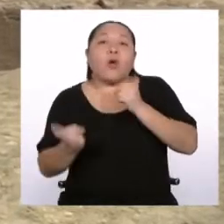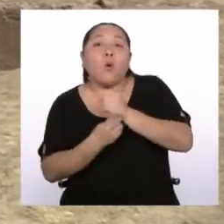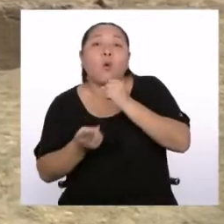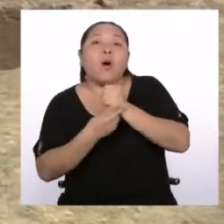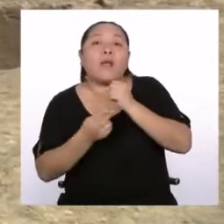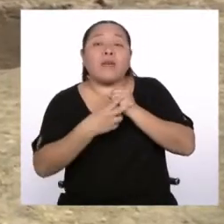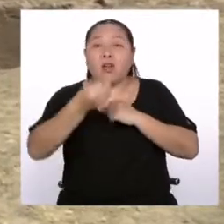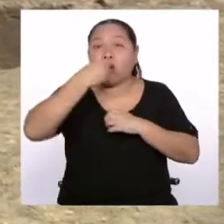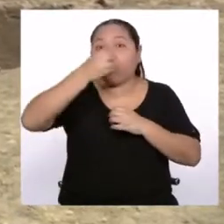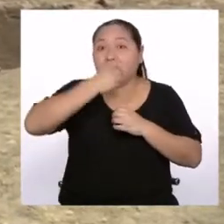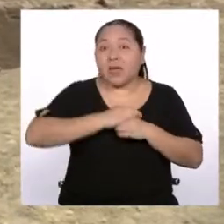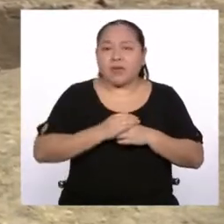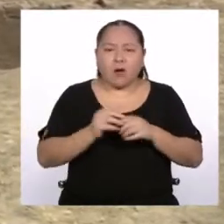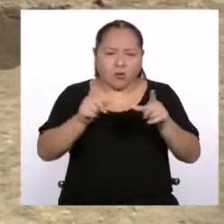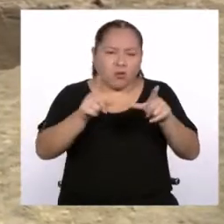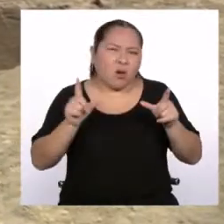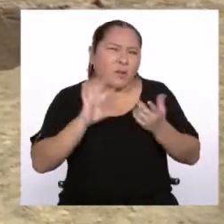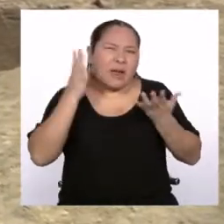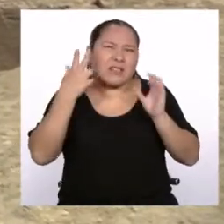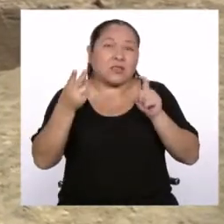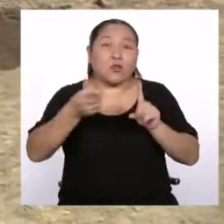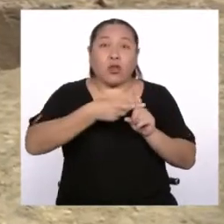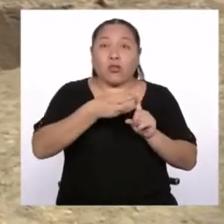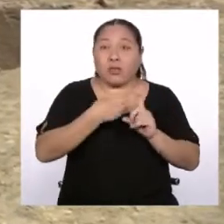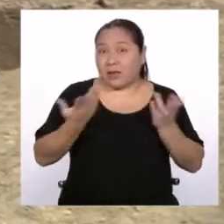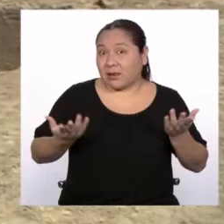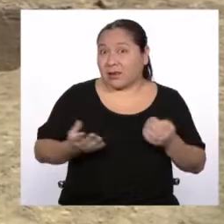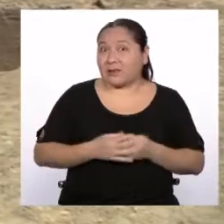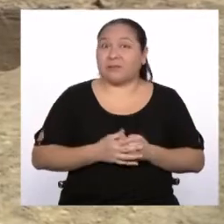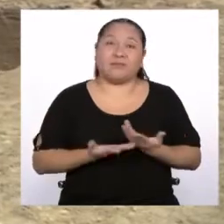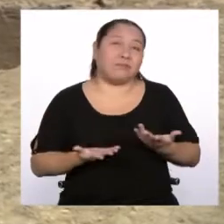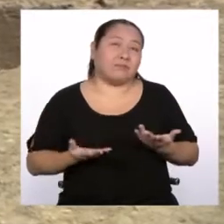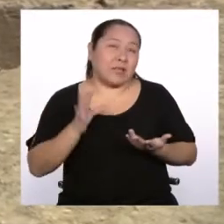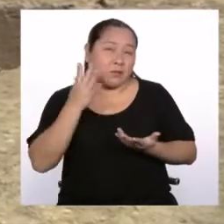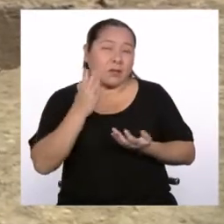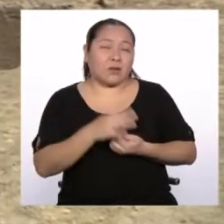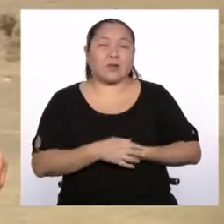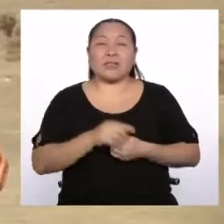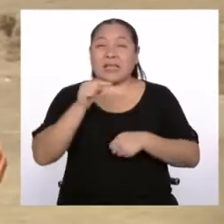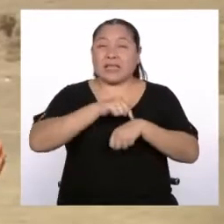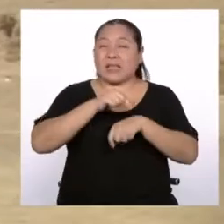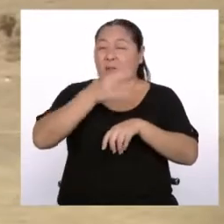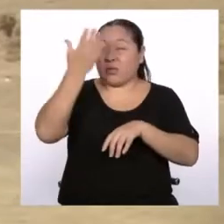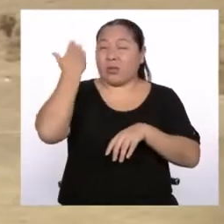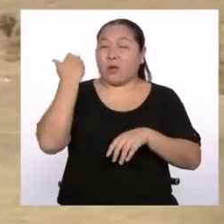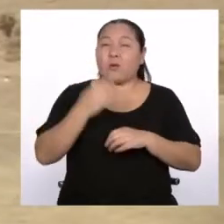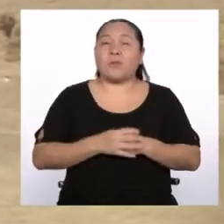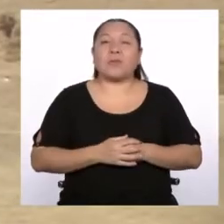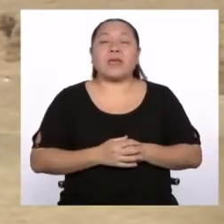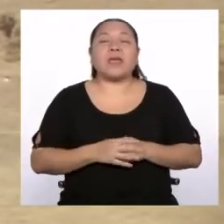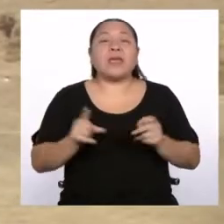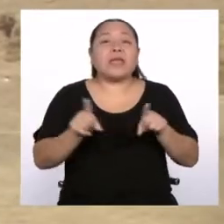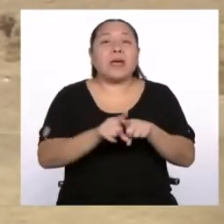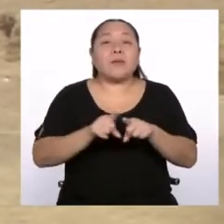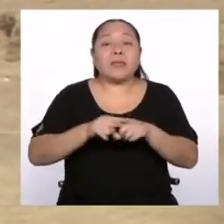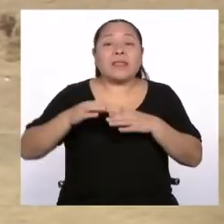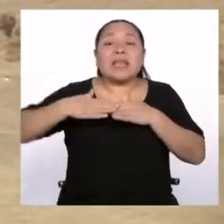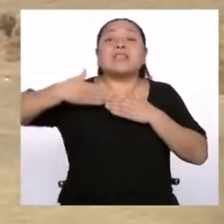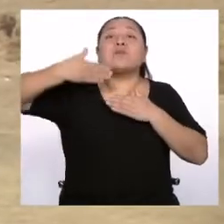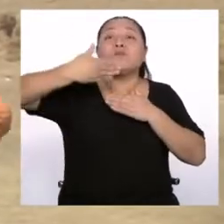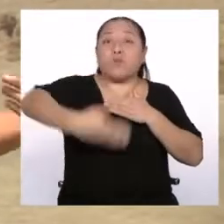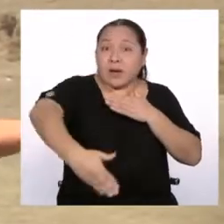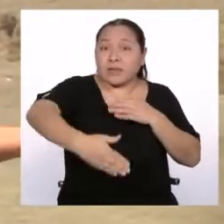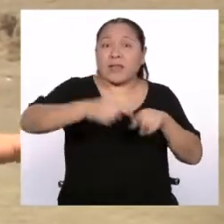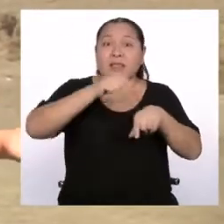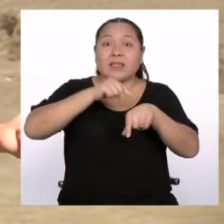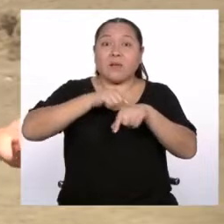de descanso, una especie de posada para los viajeros, una suerte de hotel de la época. Además, en tiempos virreinales se